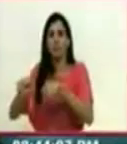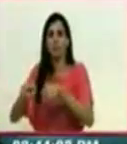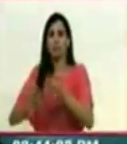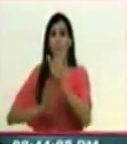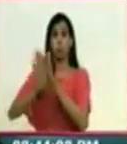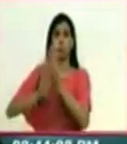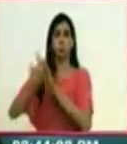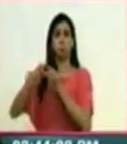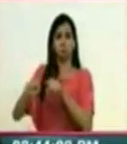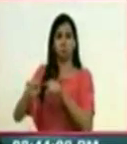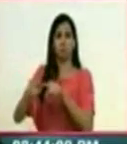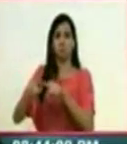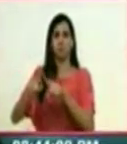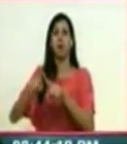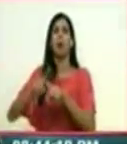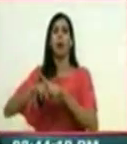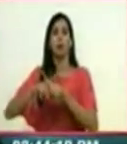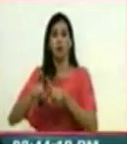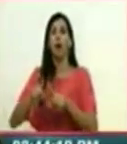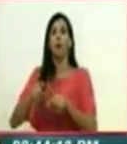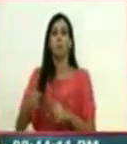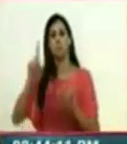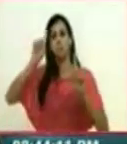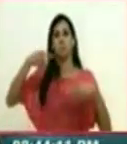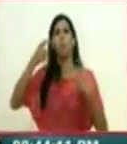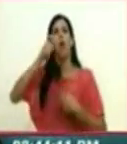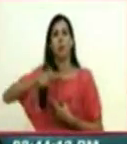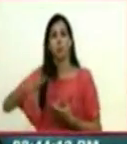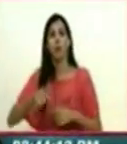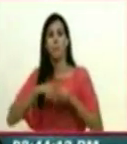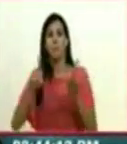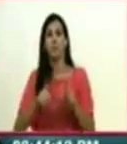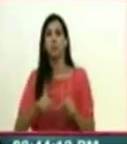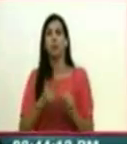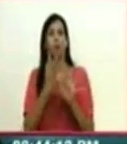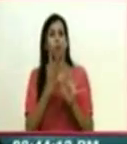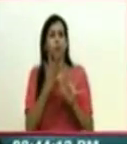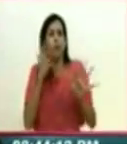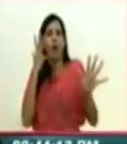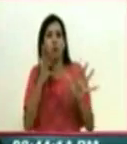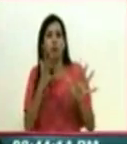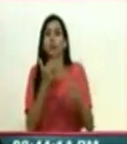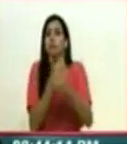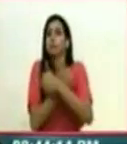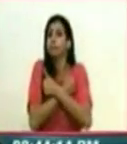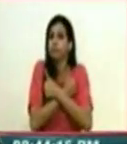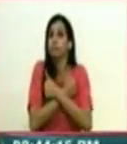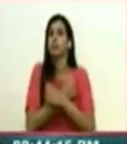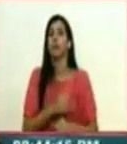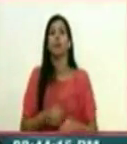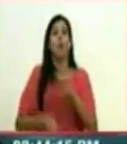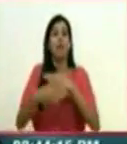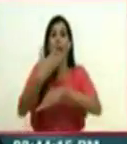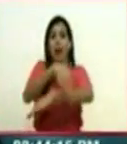de sus necesidades y de sus antojos. Y mientras las largas filas de desempleados siguen en las